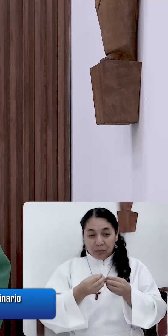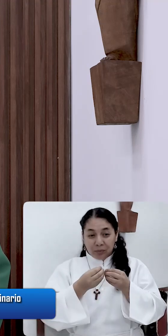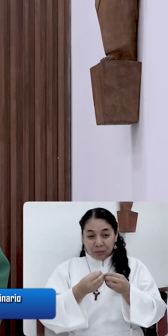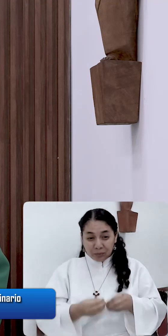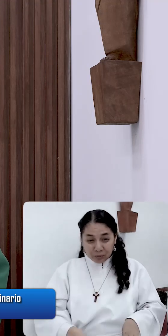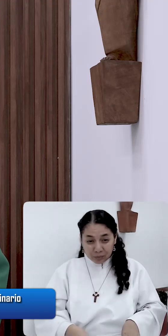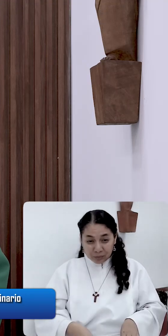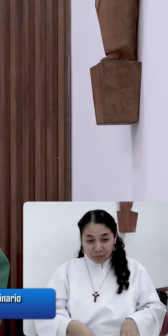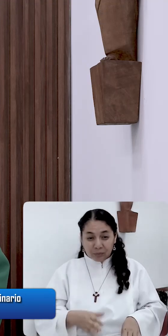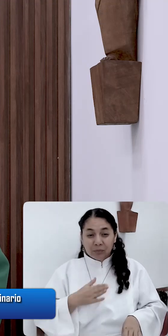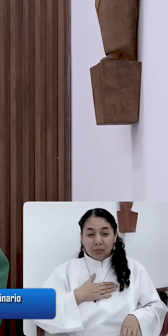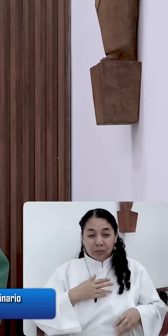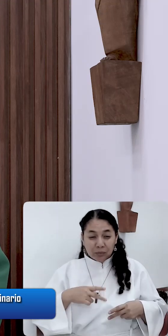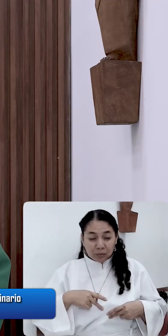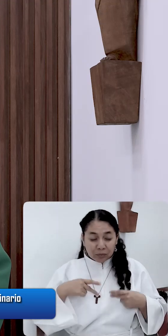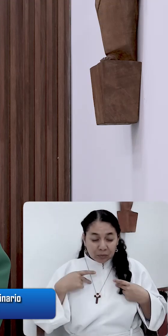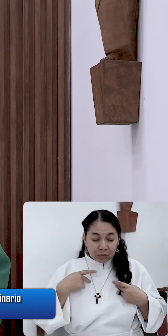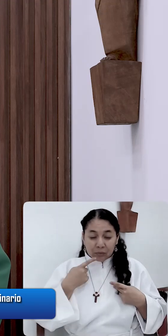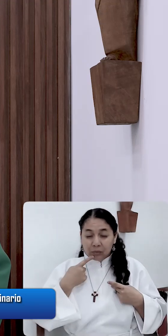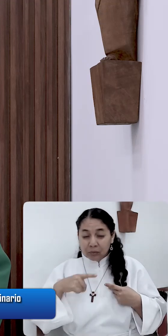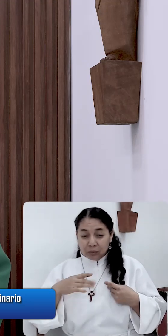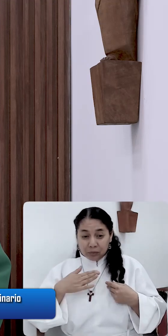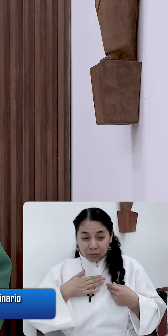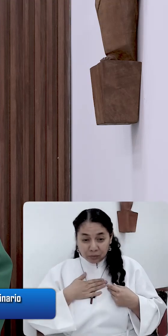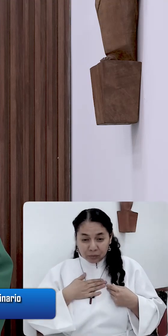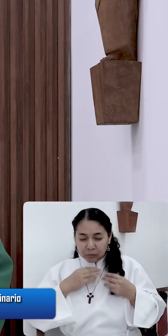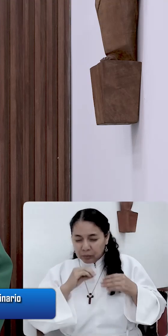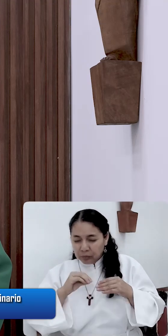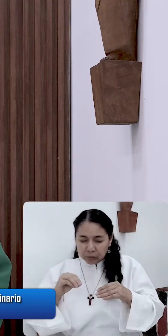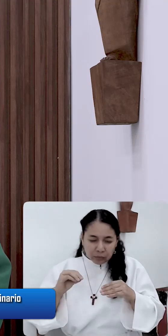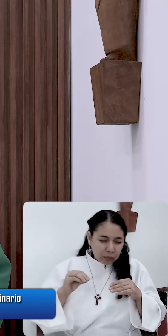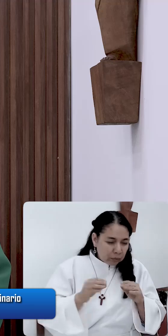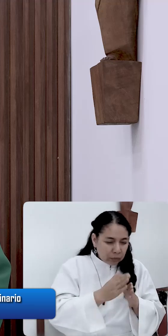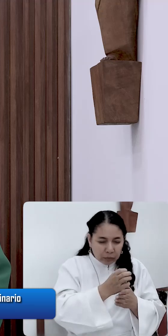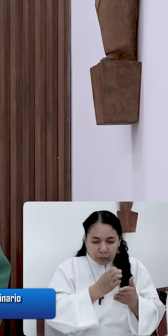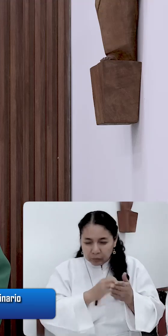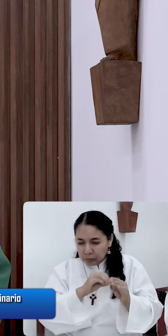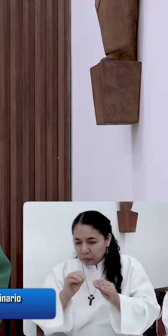mí y por el Evangelio, la salvará.